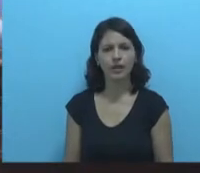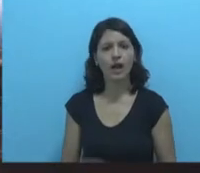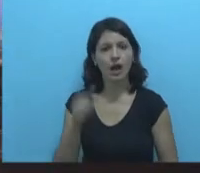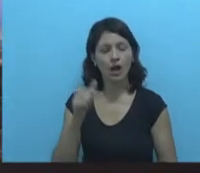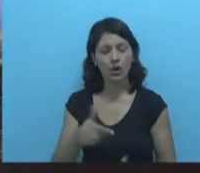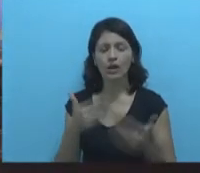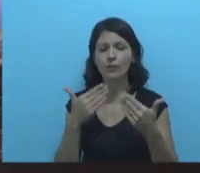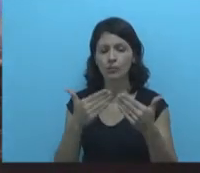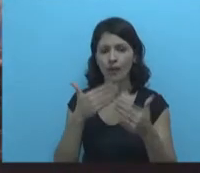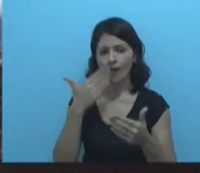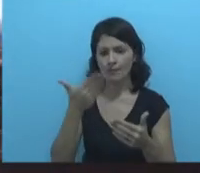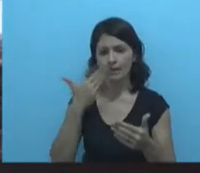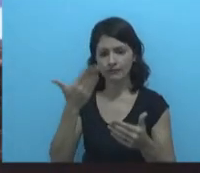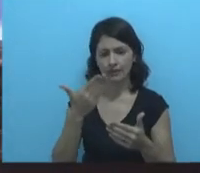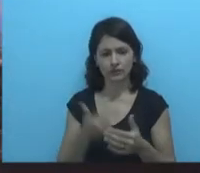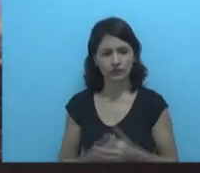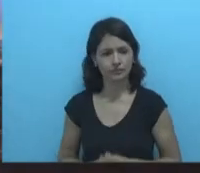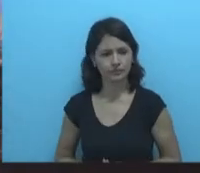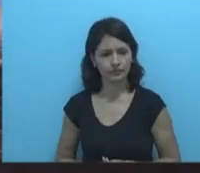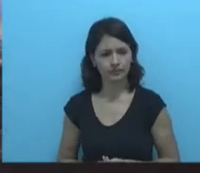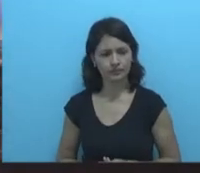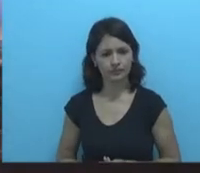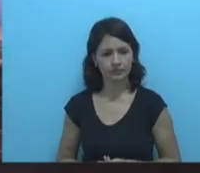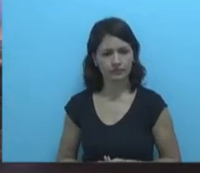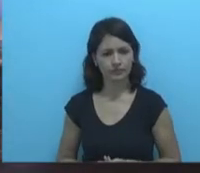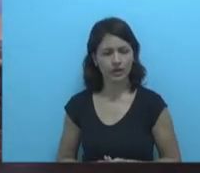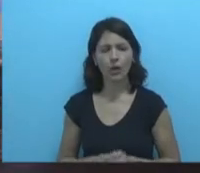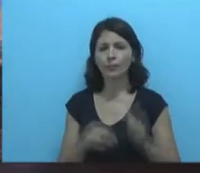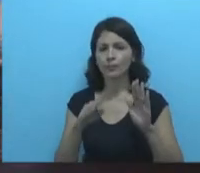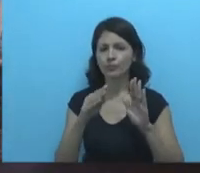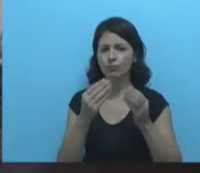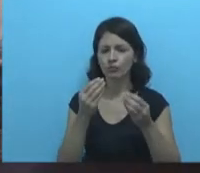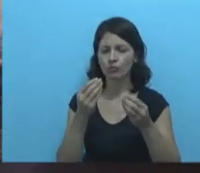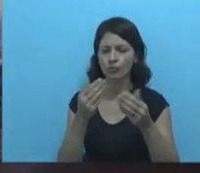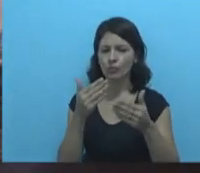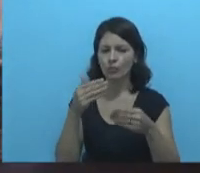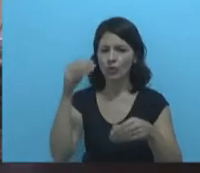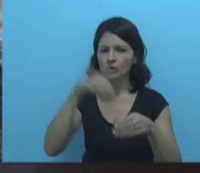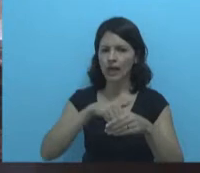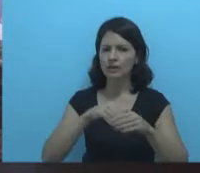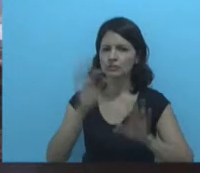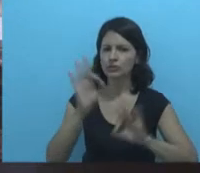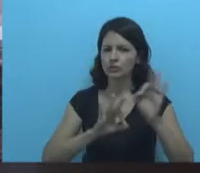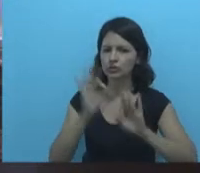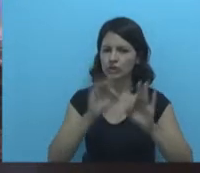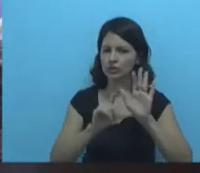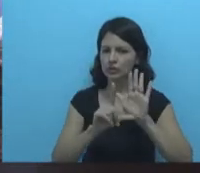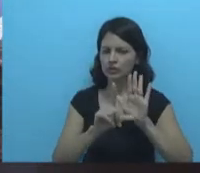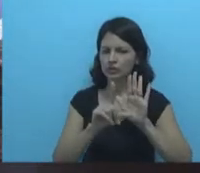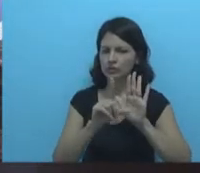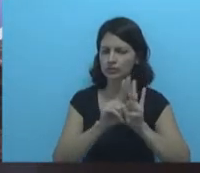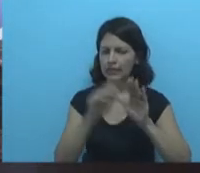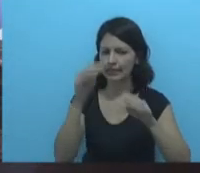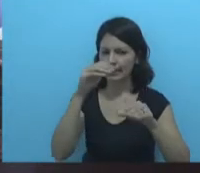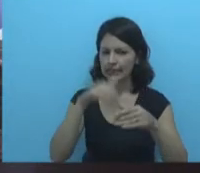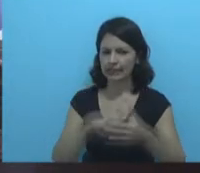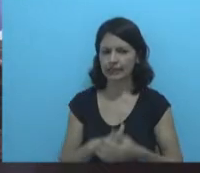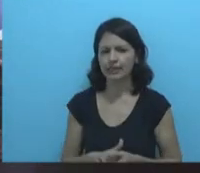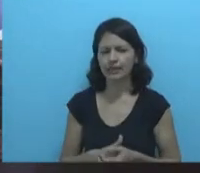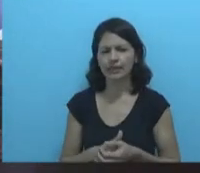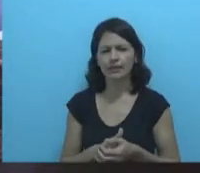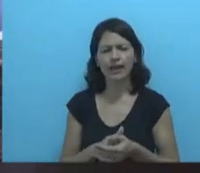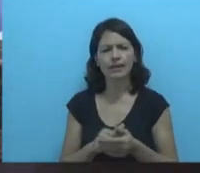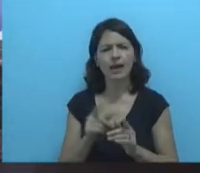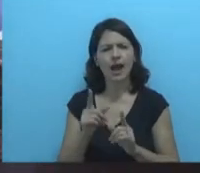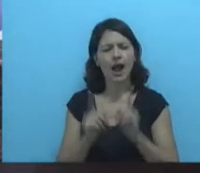a consideración las solicitudes de preferencias a los proyectos acordados en labor parlamentaria.